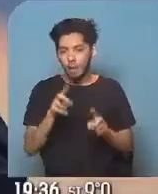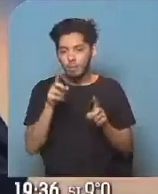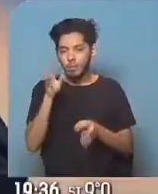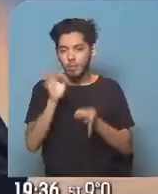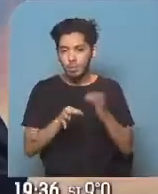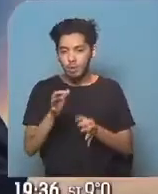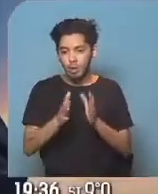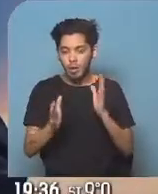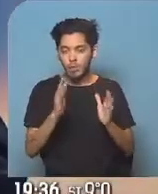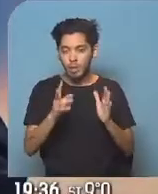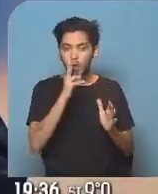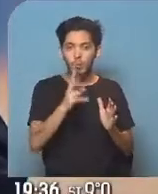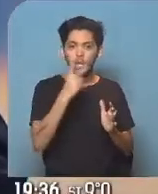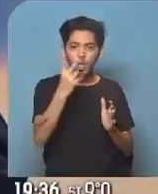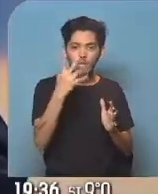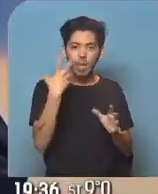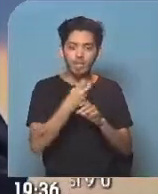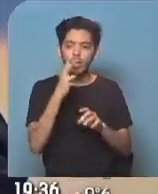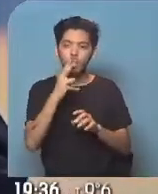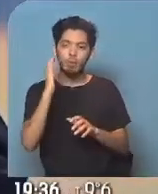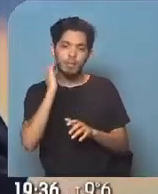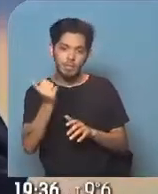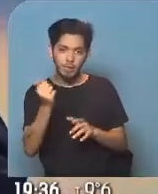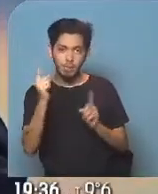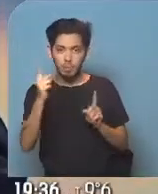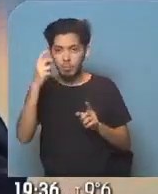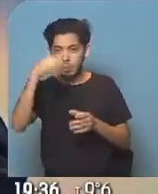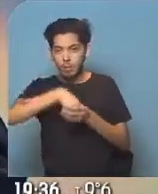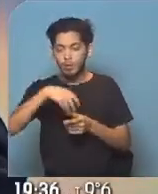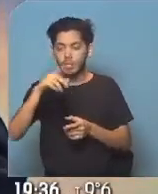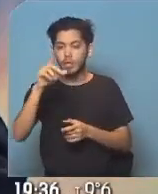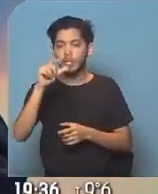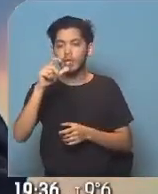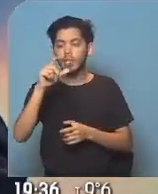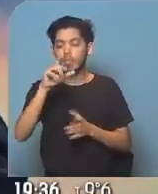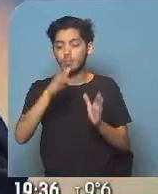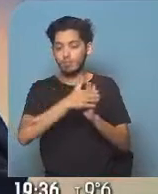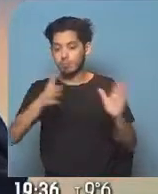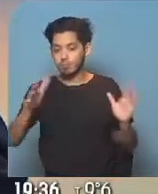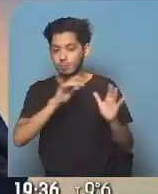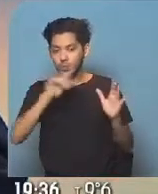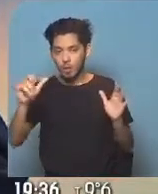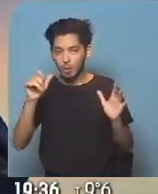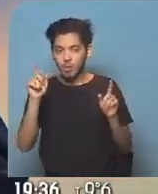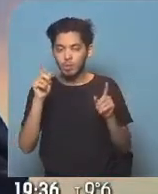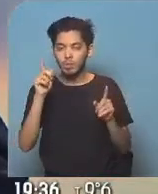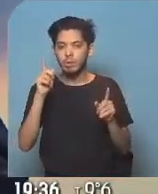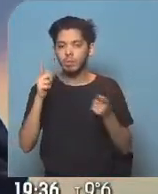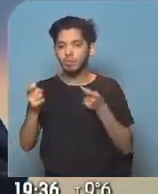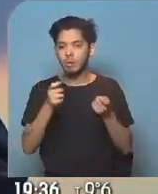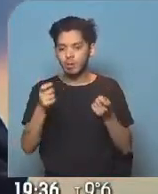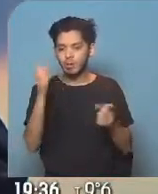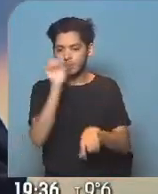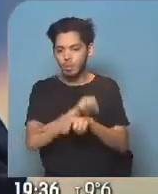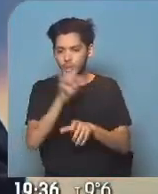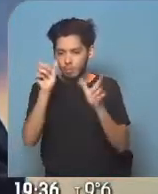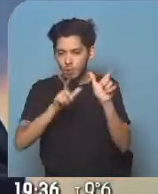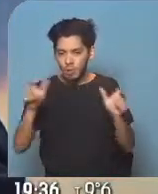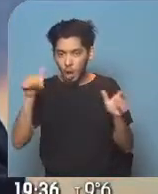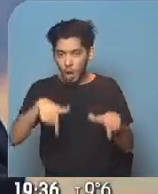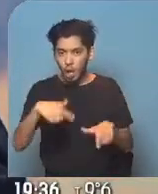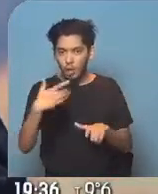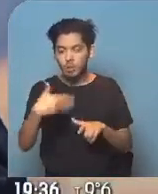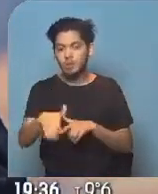2002 hasta el año 2016, o sea, todo el periodo de la denuncia que ha llevado presas a todas estas personas hoy